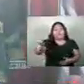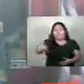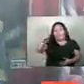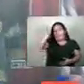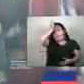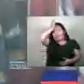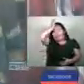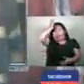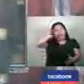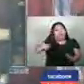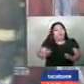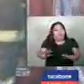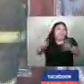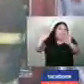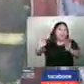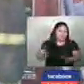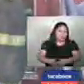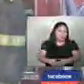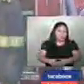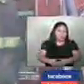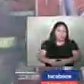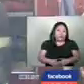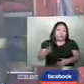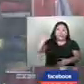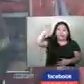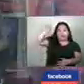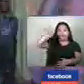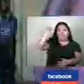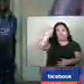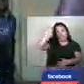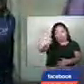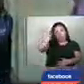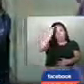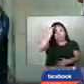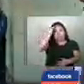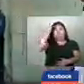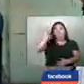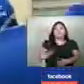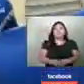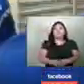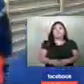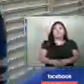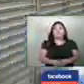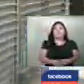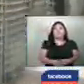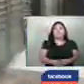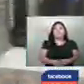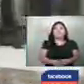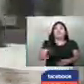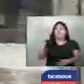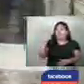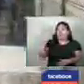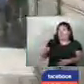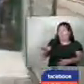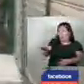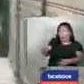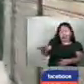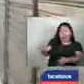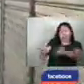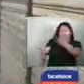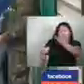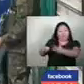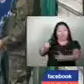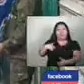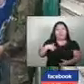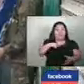cualquiera le puede pasar, verdad, pero Dios sabe lo mejor. ¿Quedó completamente consumido por las llamas? Sí, sé